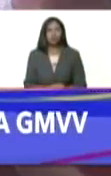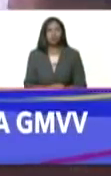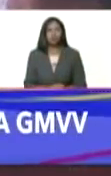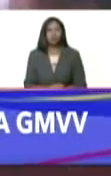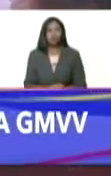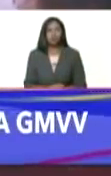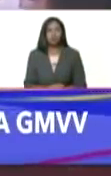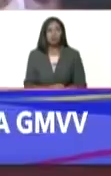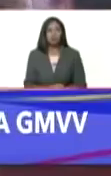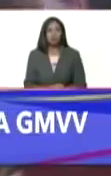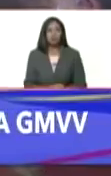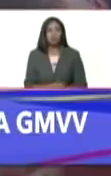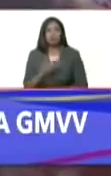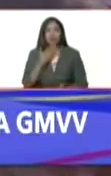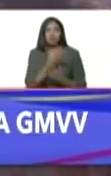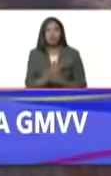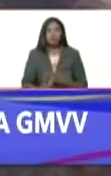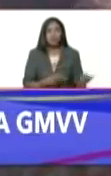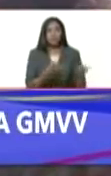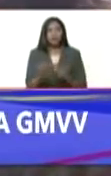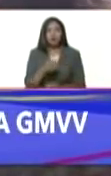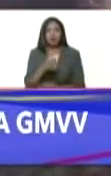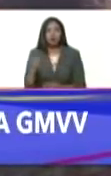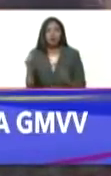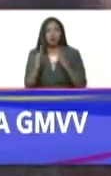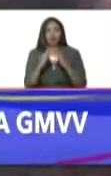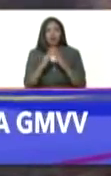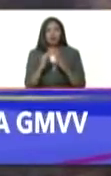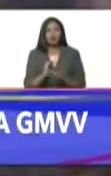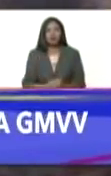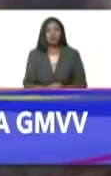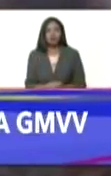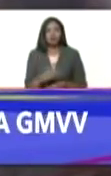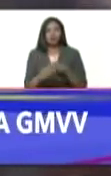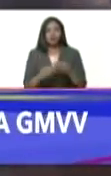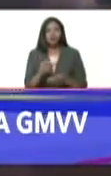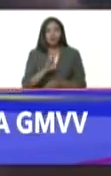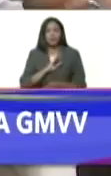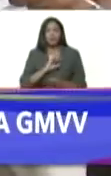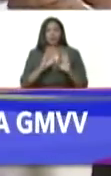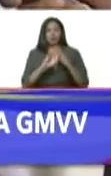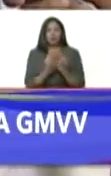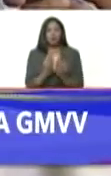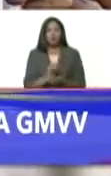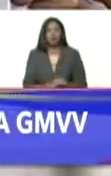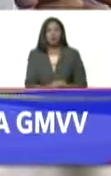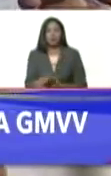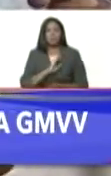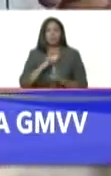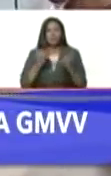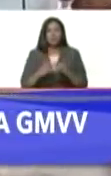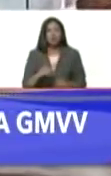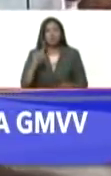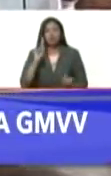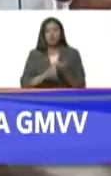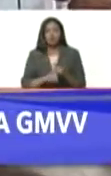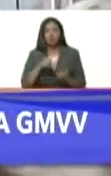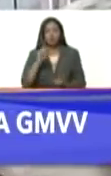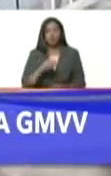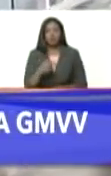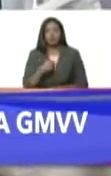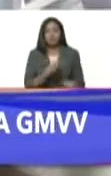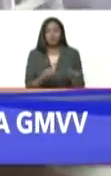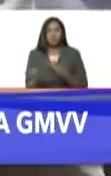Gracias, presidente, y bienvenido. Bienvenido a nuestro hogar para dignificar a mi familia, a mis hijos, a mi esposa. Sea